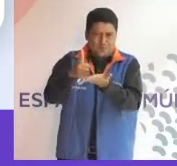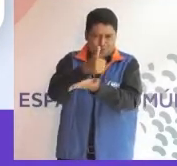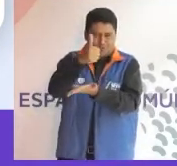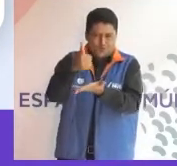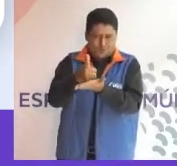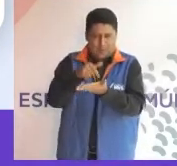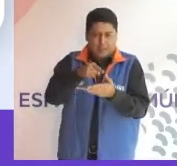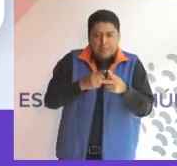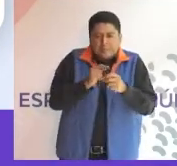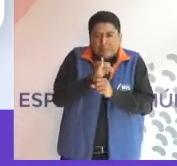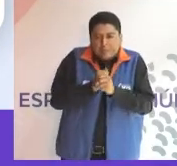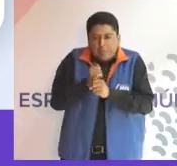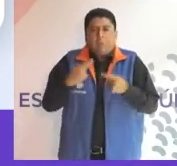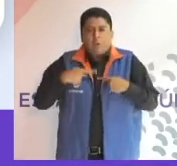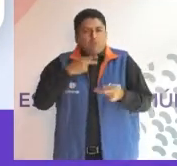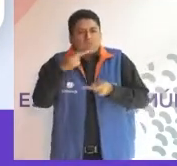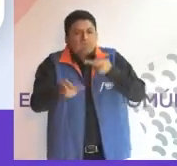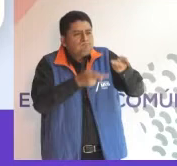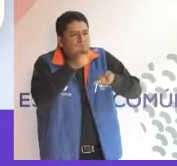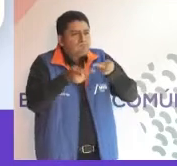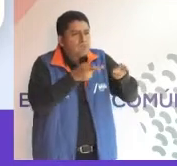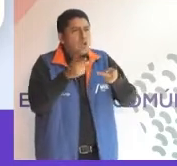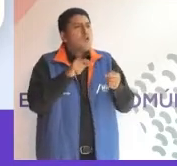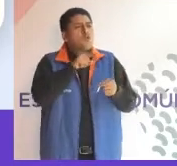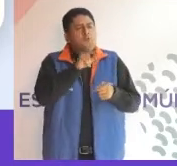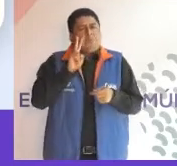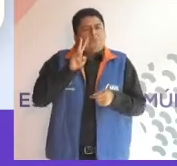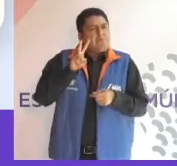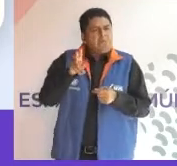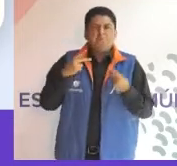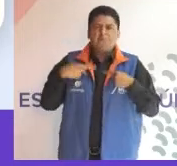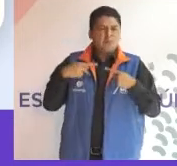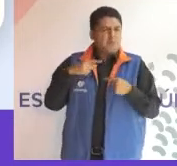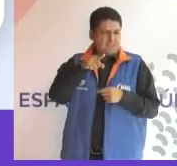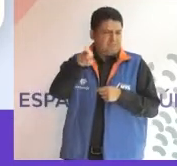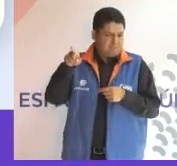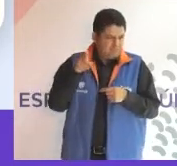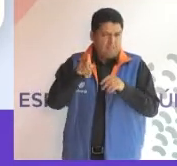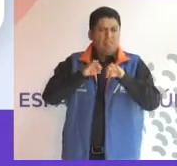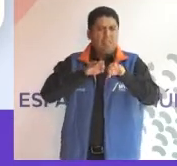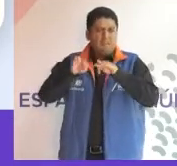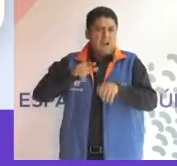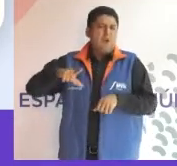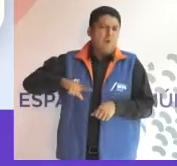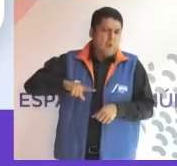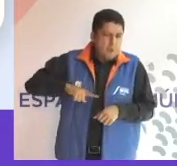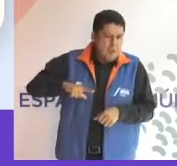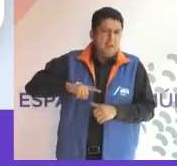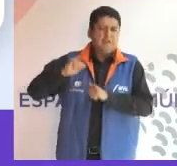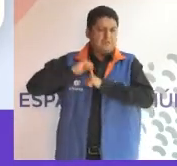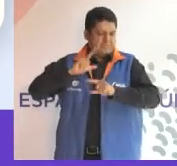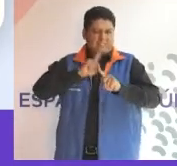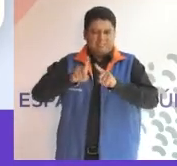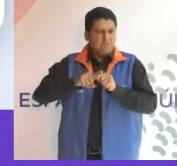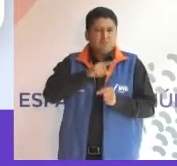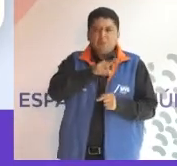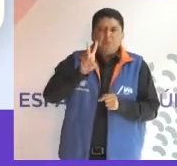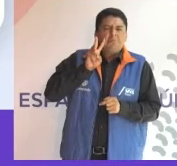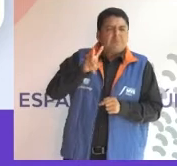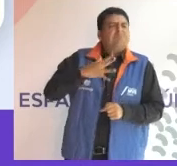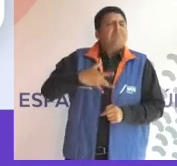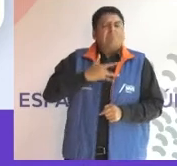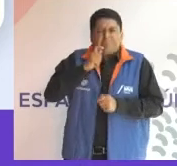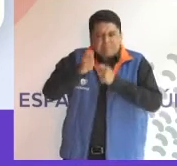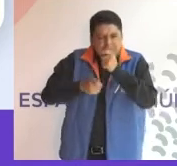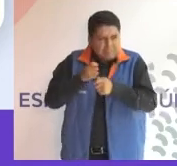de la legalidad, la disposición a la corrupción, etcétera, en diferentes sectores de la sociedad. Entonces, como les digo, cada 2